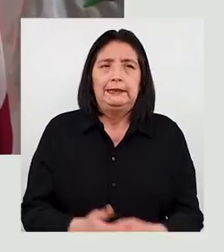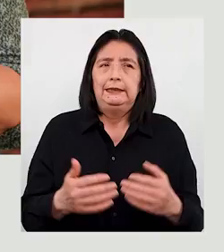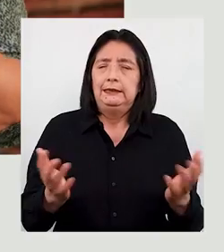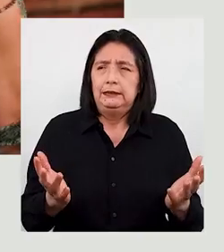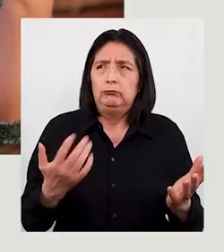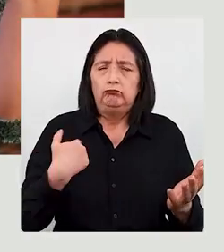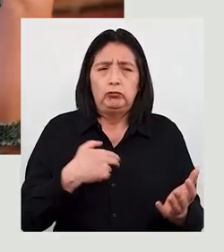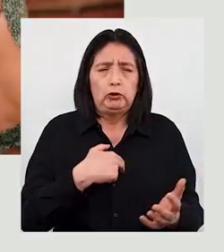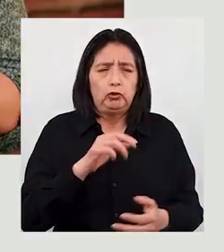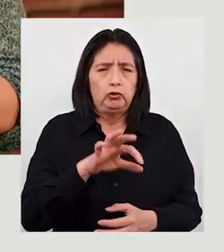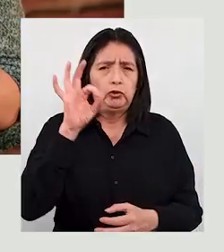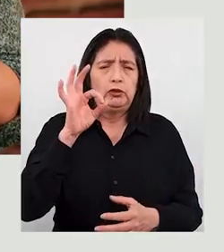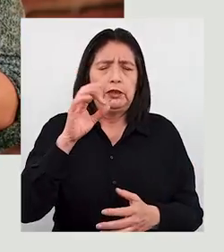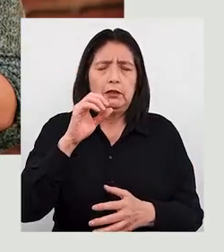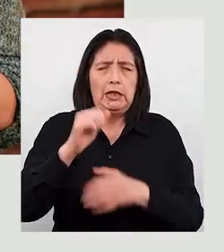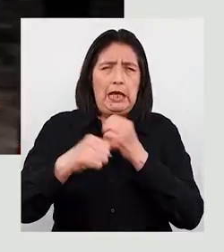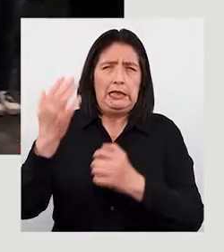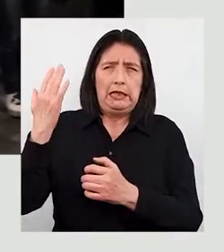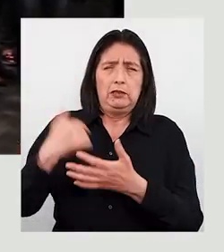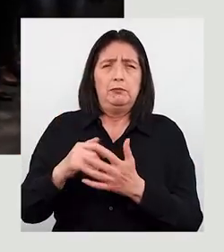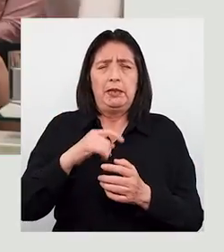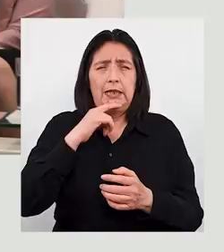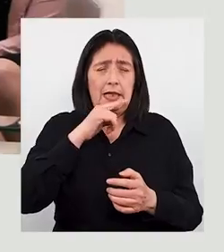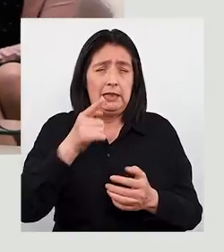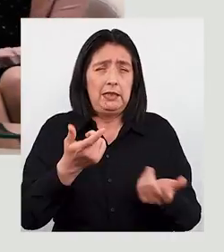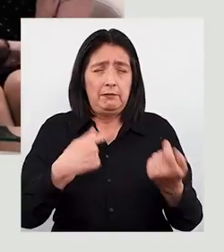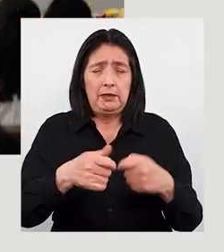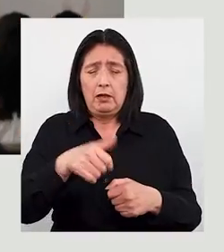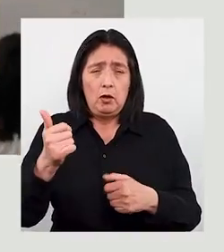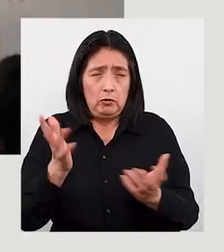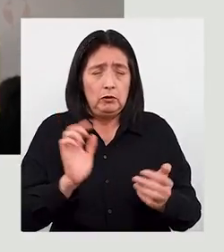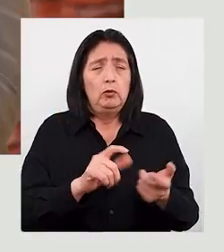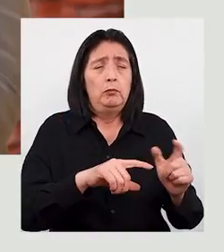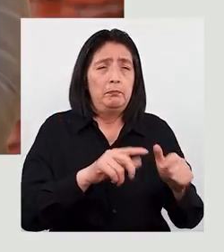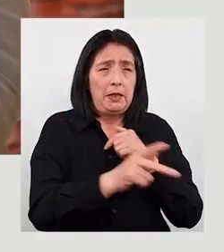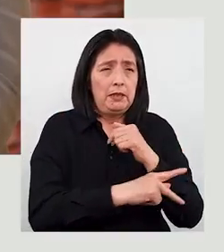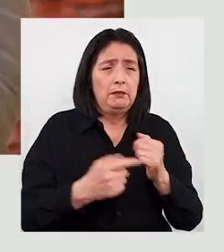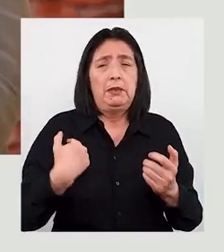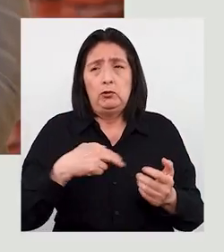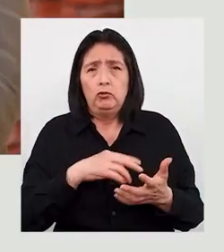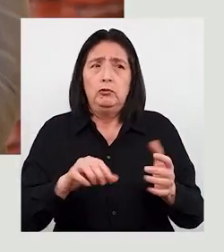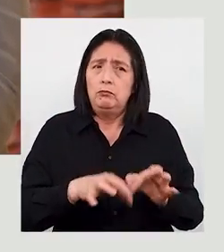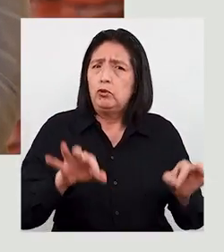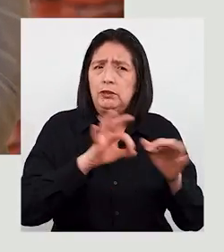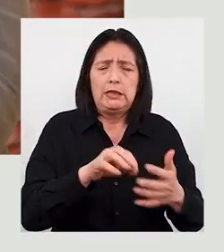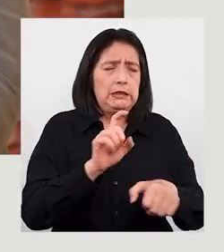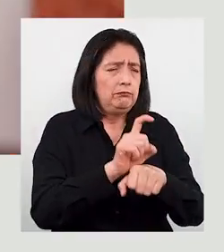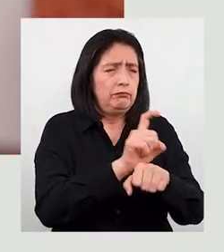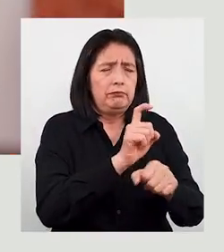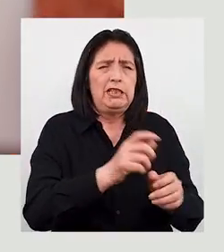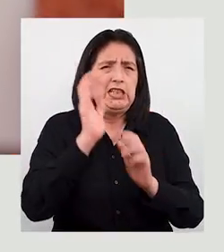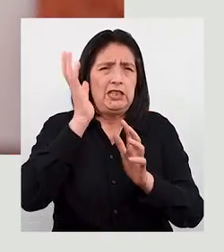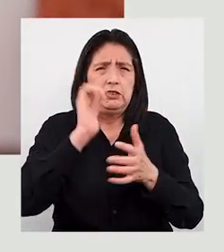Nos escogieron el anteaño pasado para hacer Ella Exporta. Para nosotros ha sido fundamental lo que ha sido el coaching, las